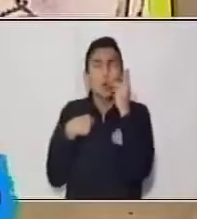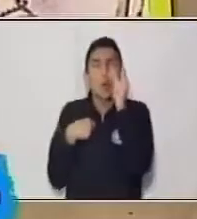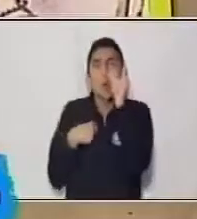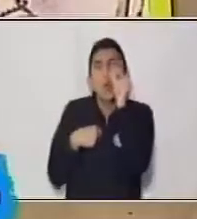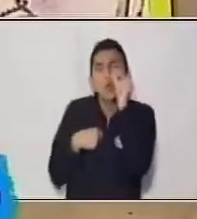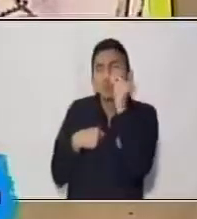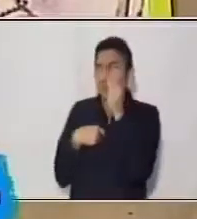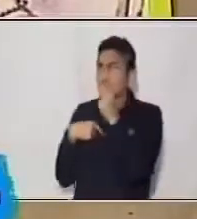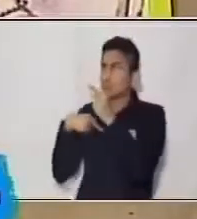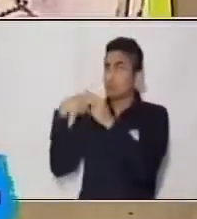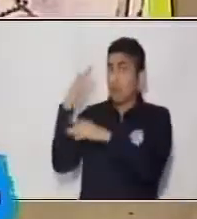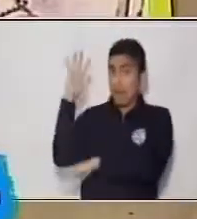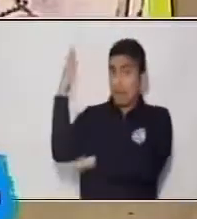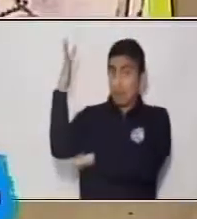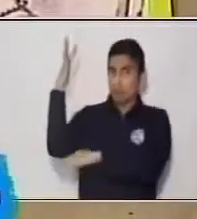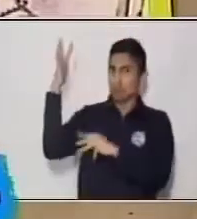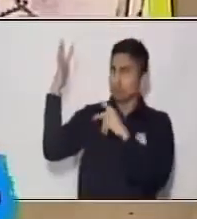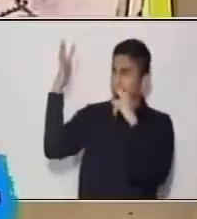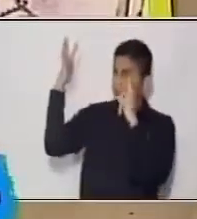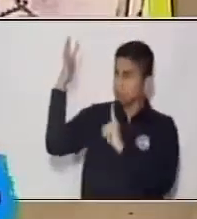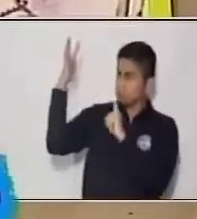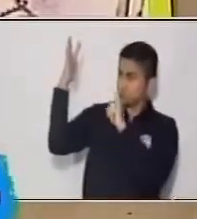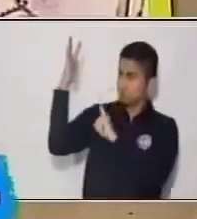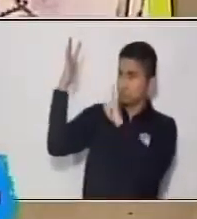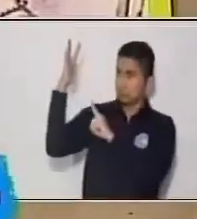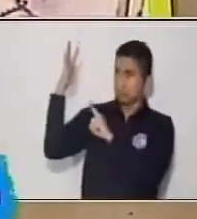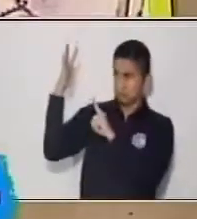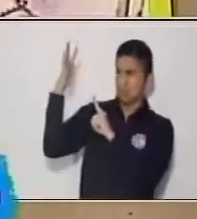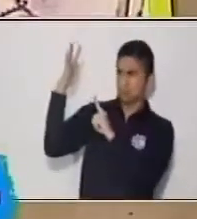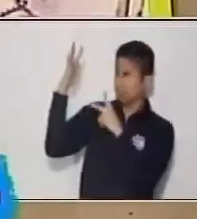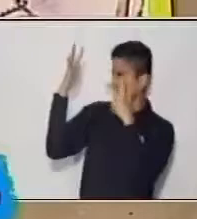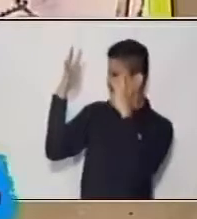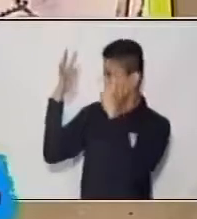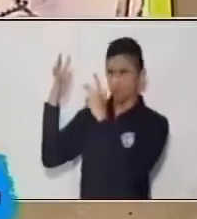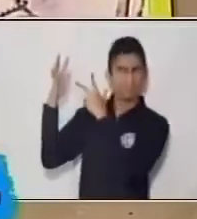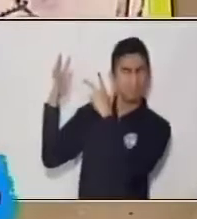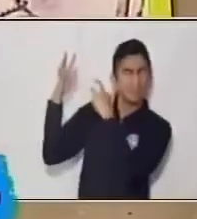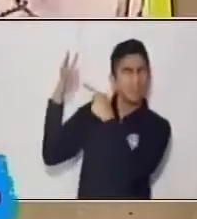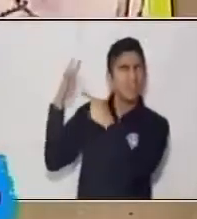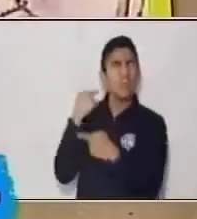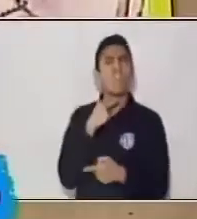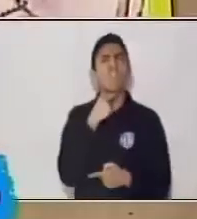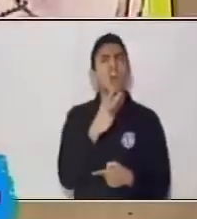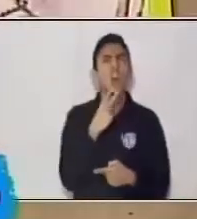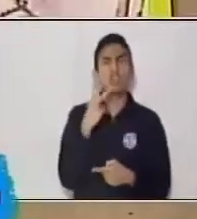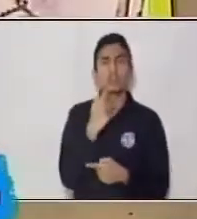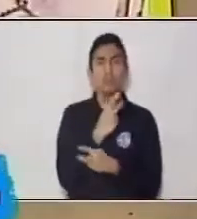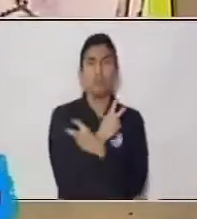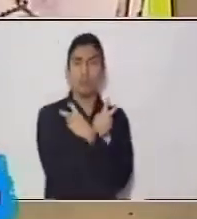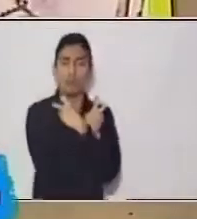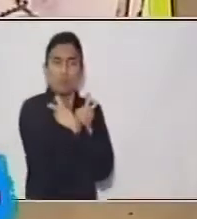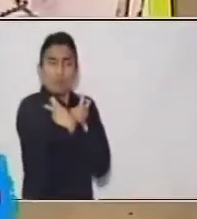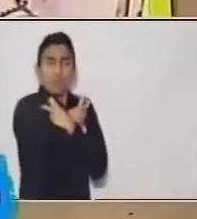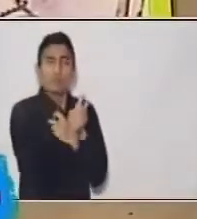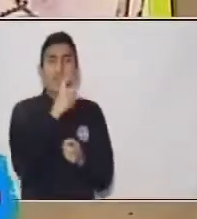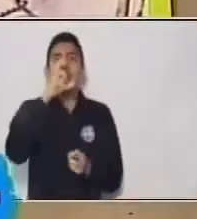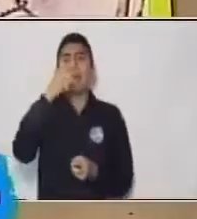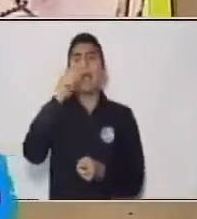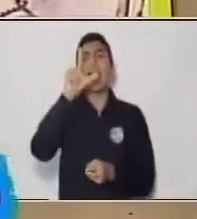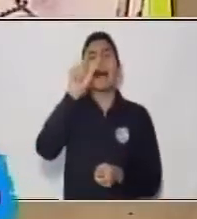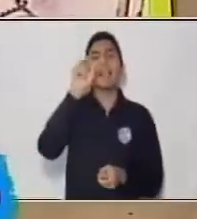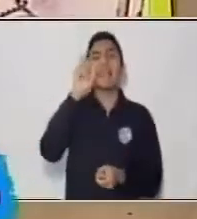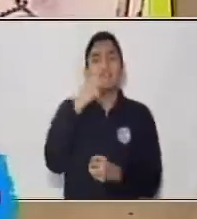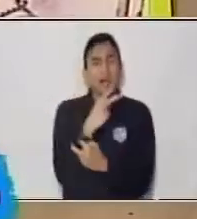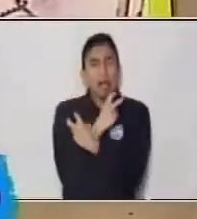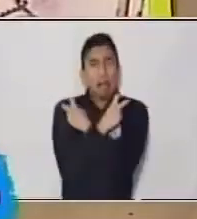árbol, cuando se acercó, una voz le habló y era una calavera. Y esta calavera le dijo que alzara su